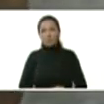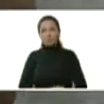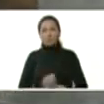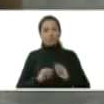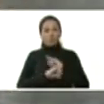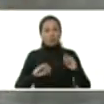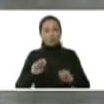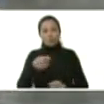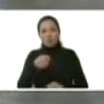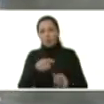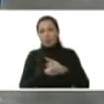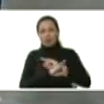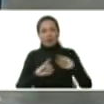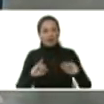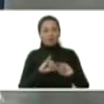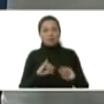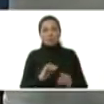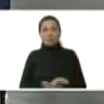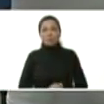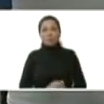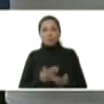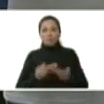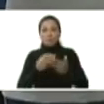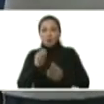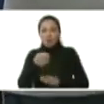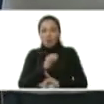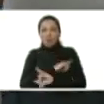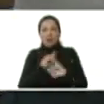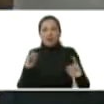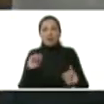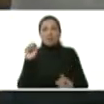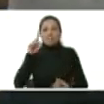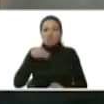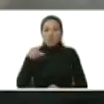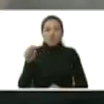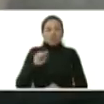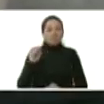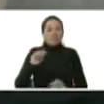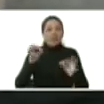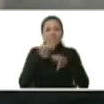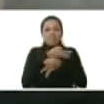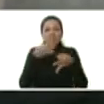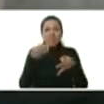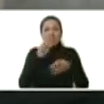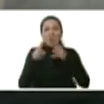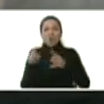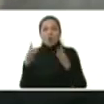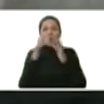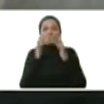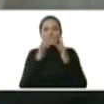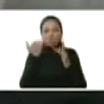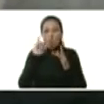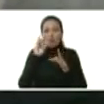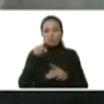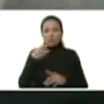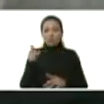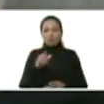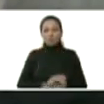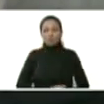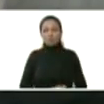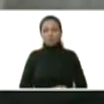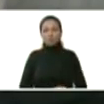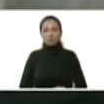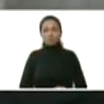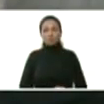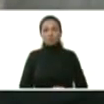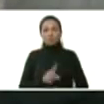la entregaron, ya se le trajeron las llaves. Bueno, excelente. ¿Tenemos algún pase desde aquí?